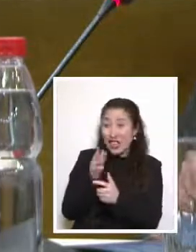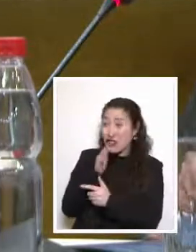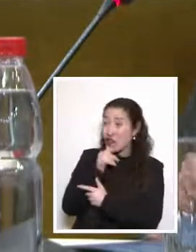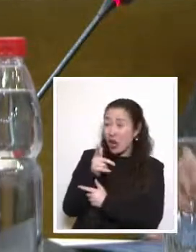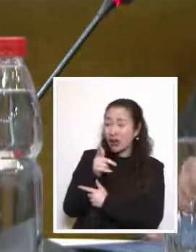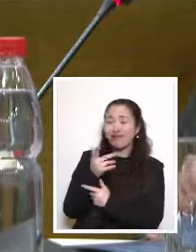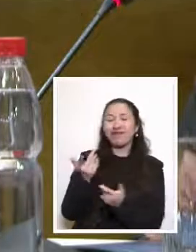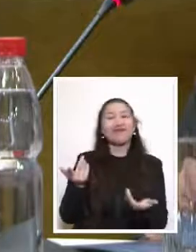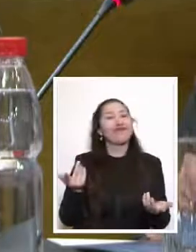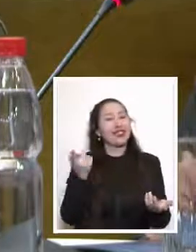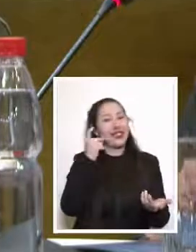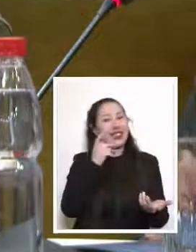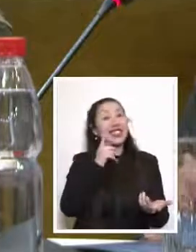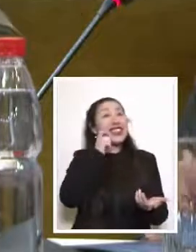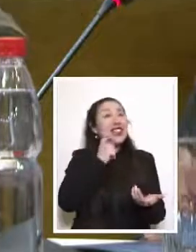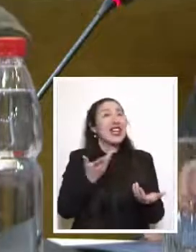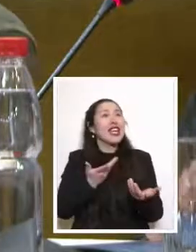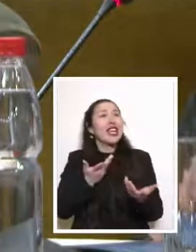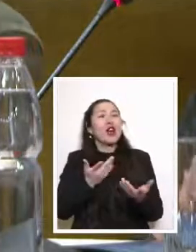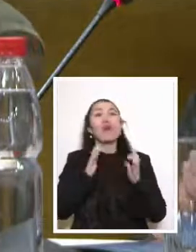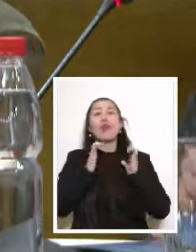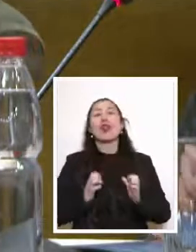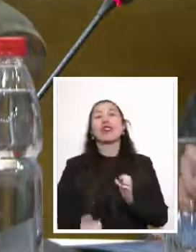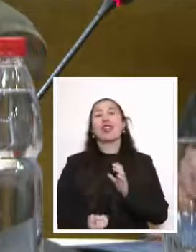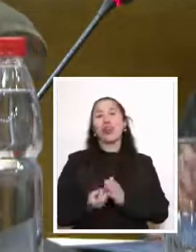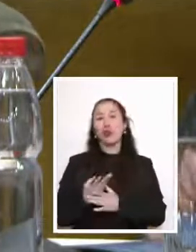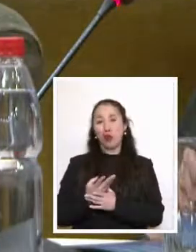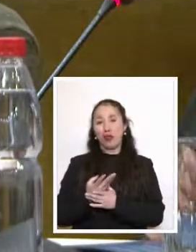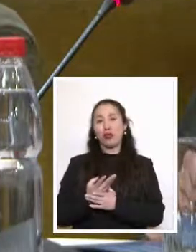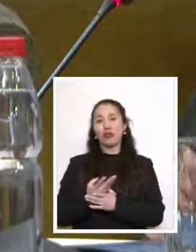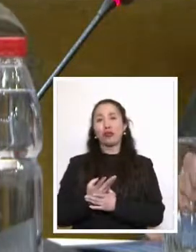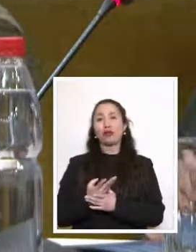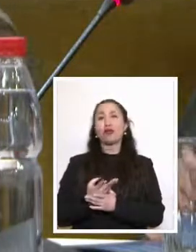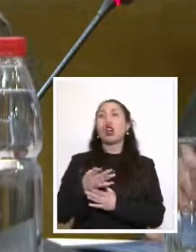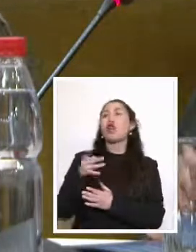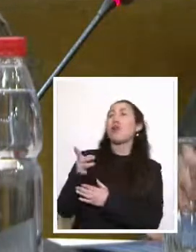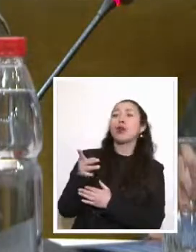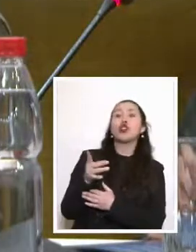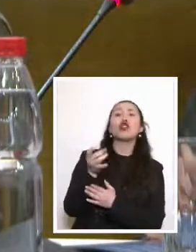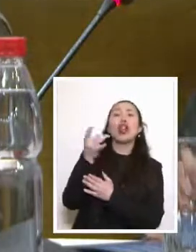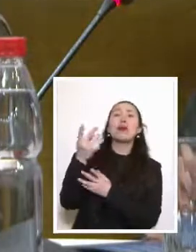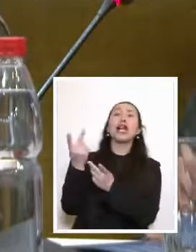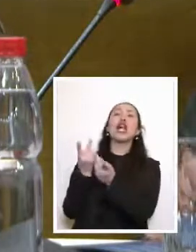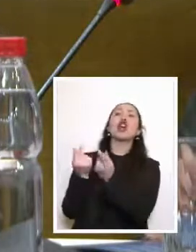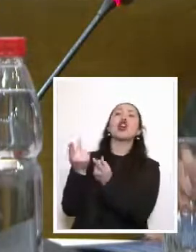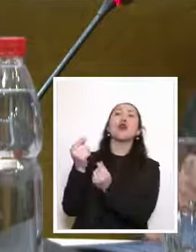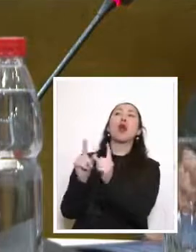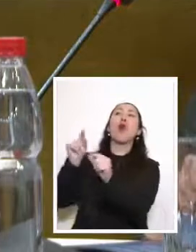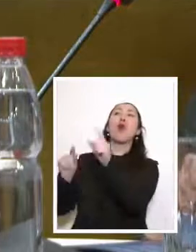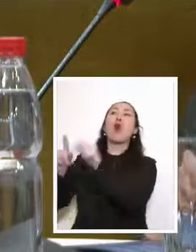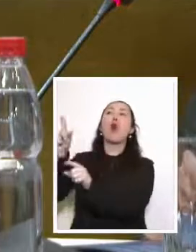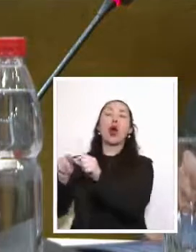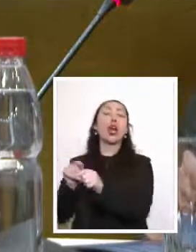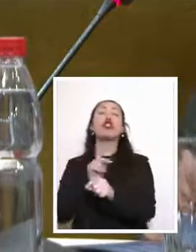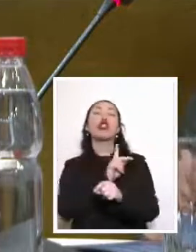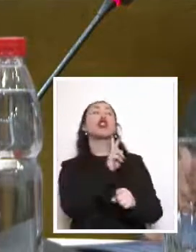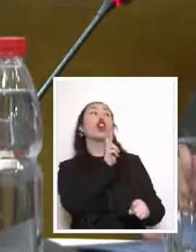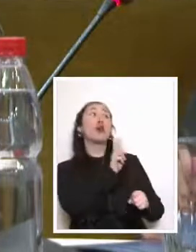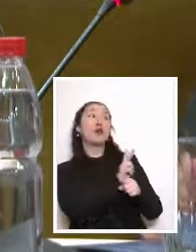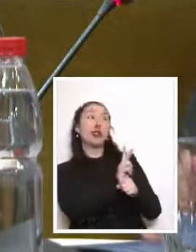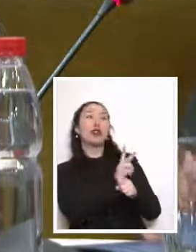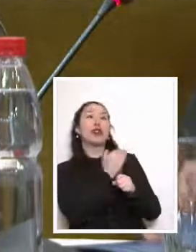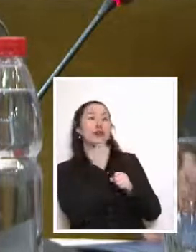ética también, porque si decimos, mira, no son los psicometristas y los economistas con su ranking, sino que son los profesores y las profesoras,